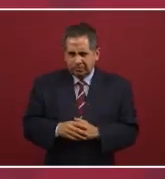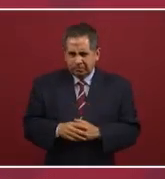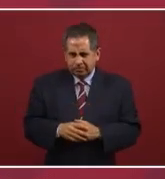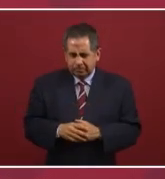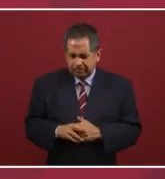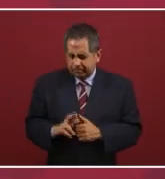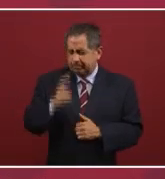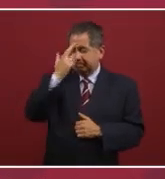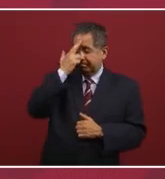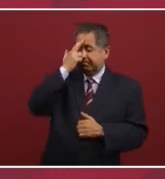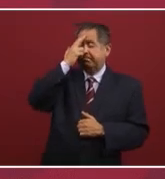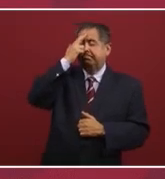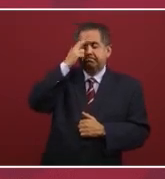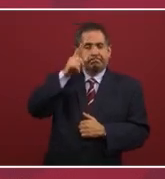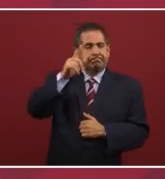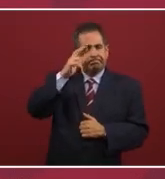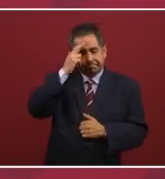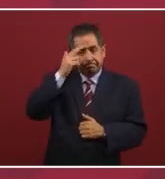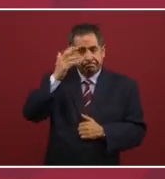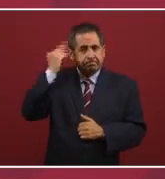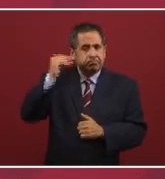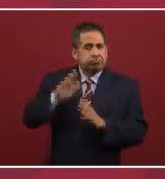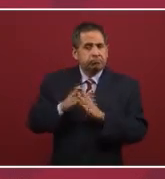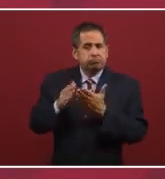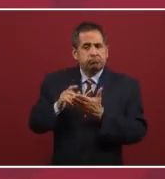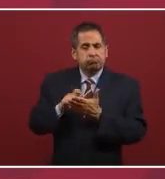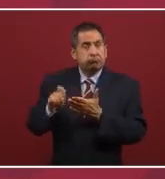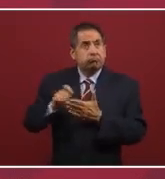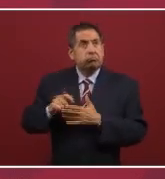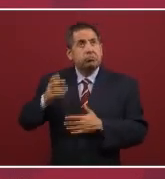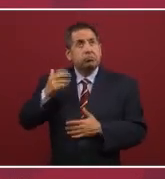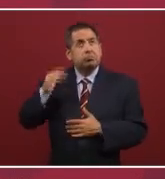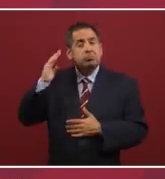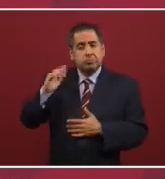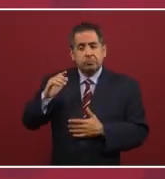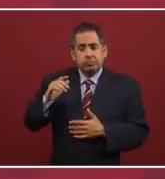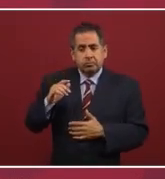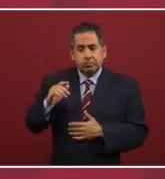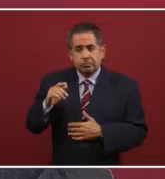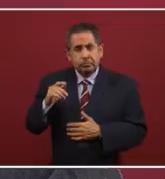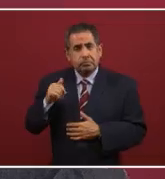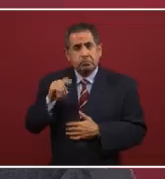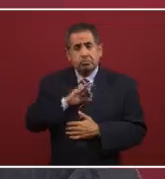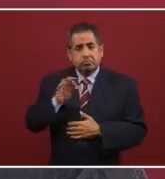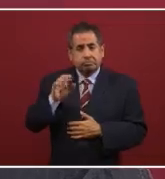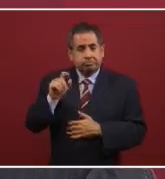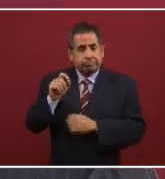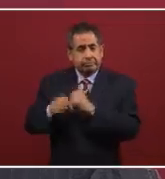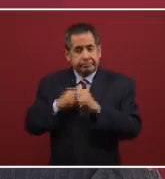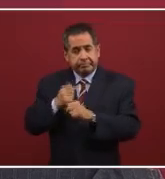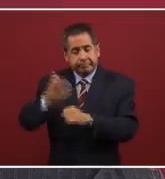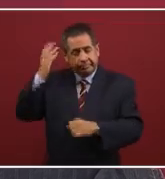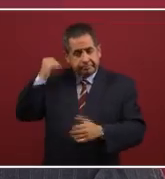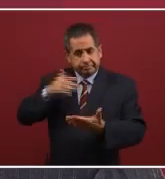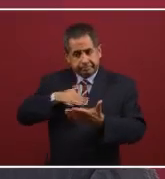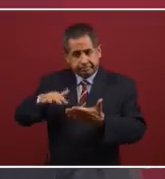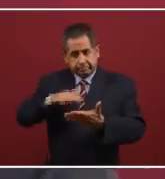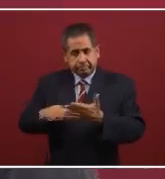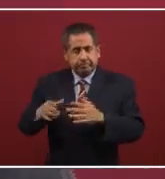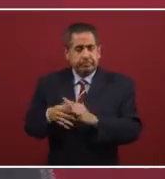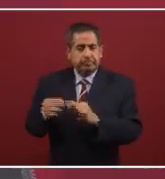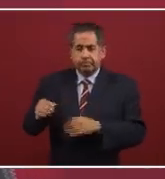vino a la memoria un libro que pues yo creo que leí hace 20 años, de